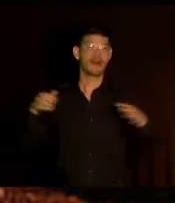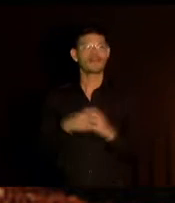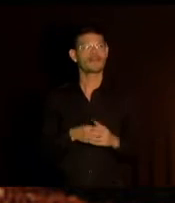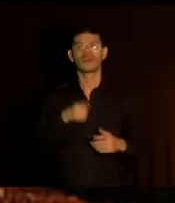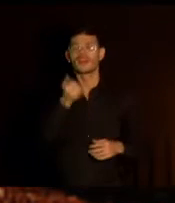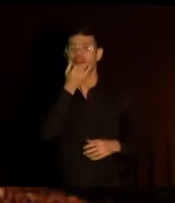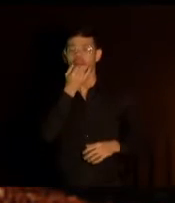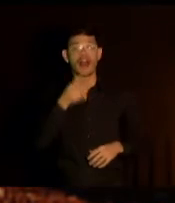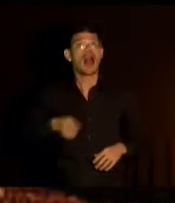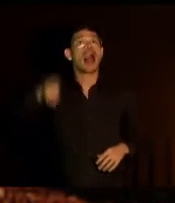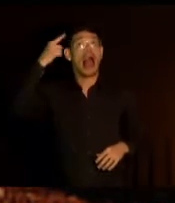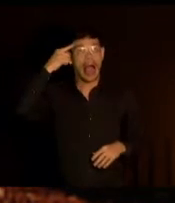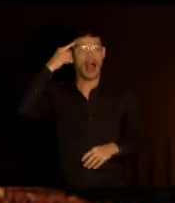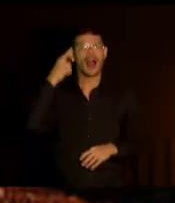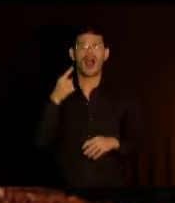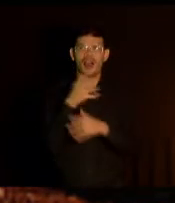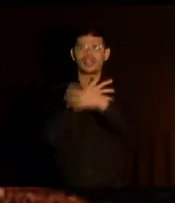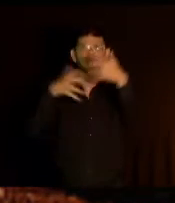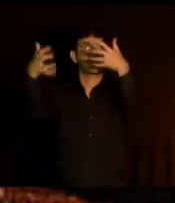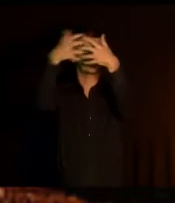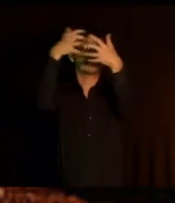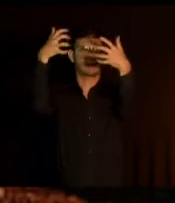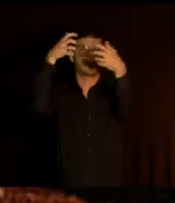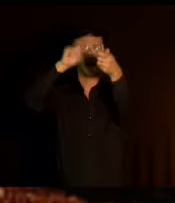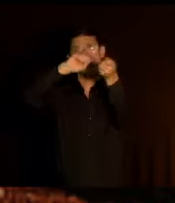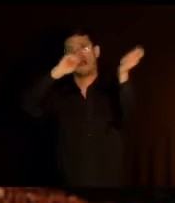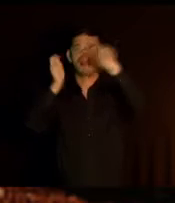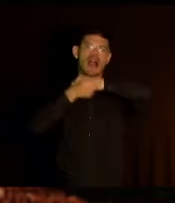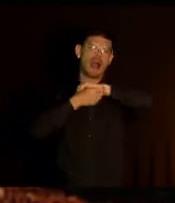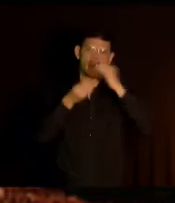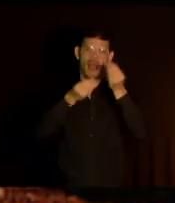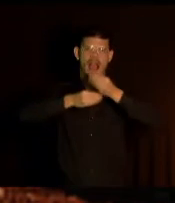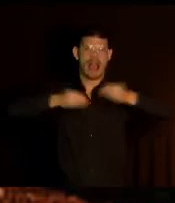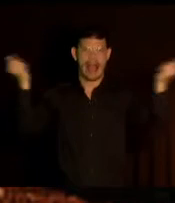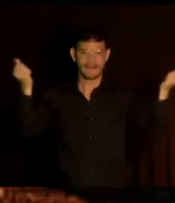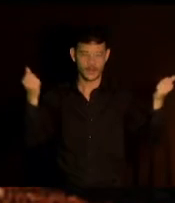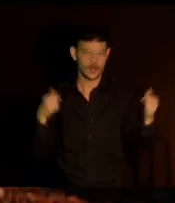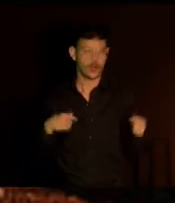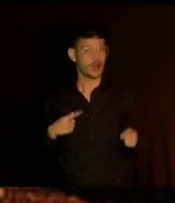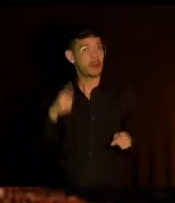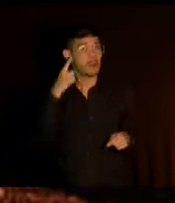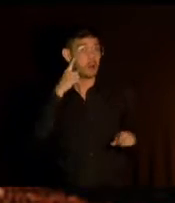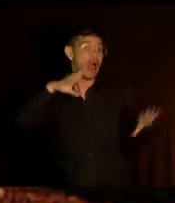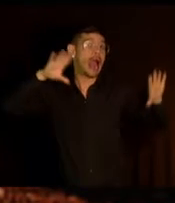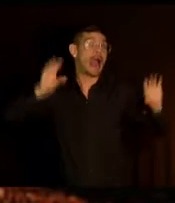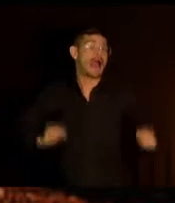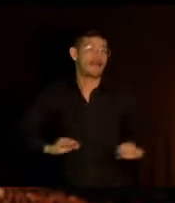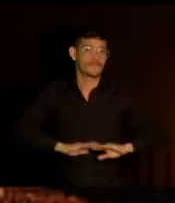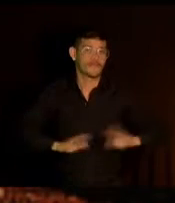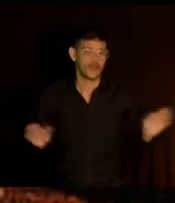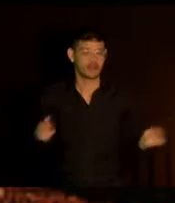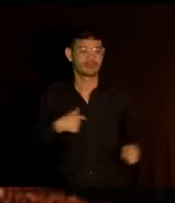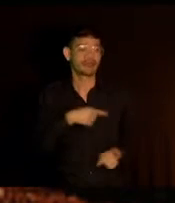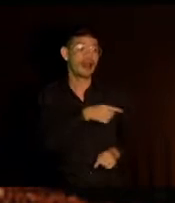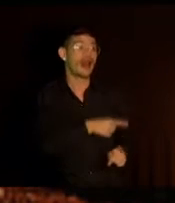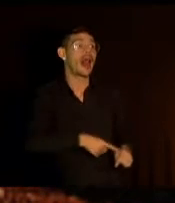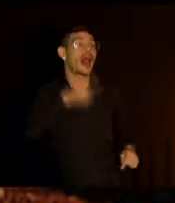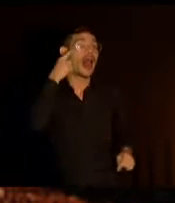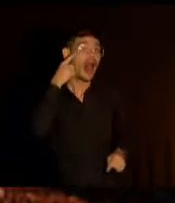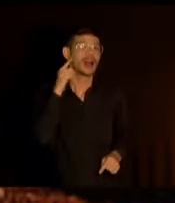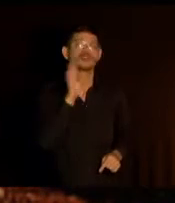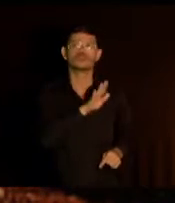Piensan que se va a acabar el sistema porque vamos a terminar, pues, según lo que ellos dicen, con el